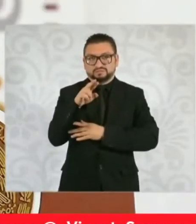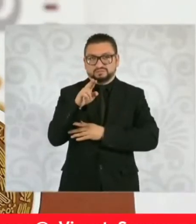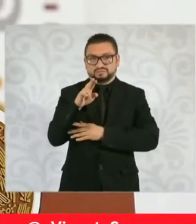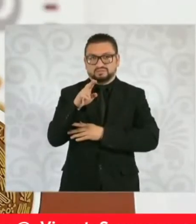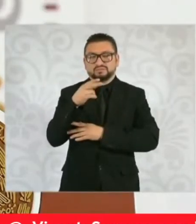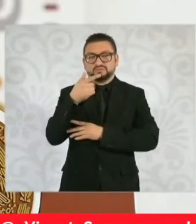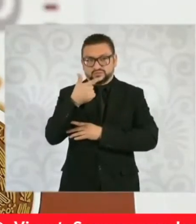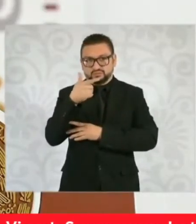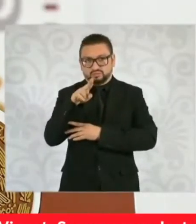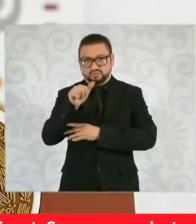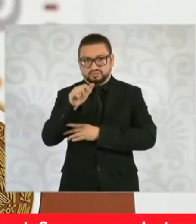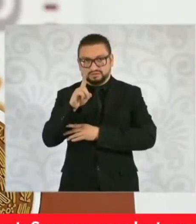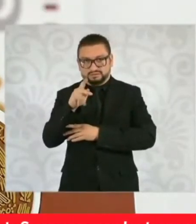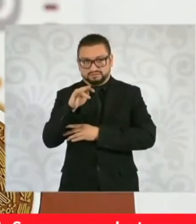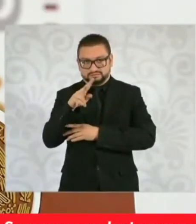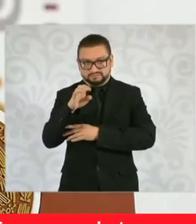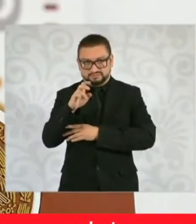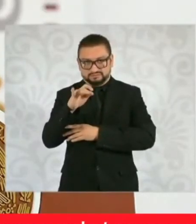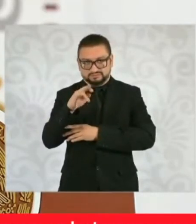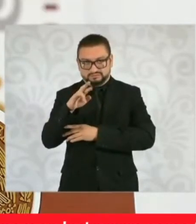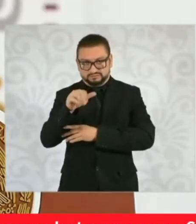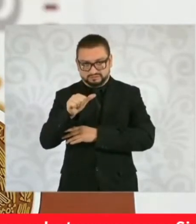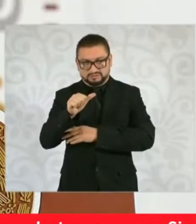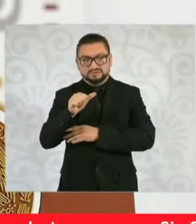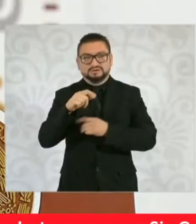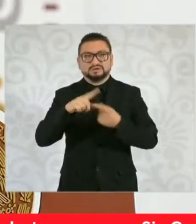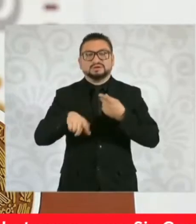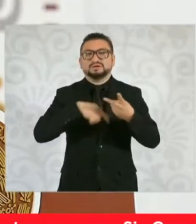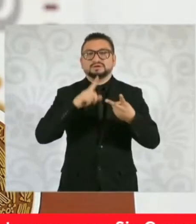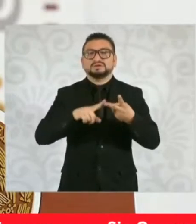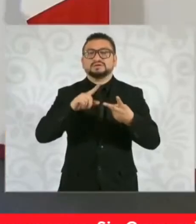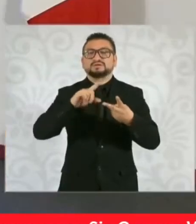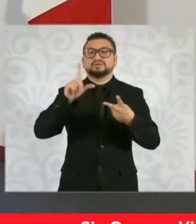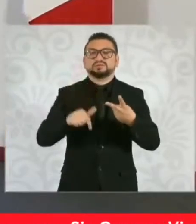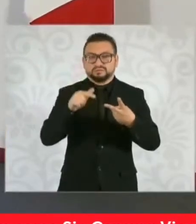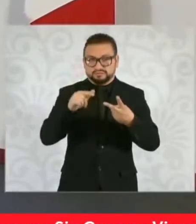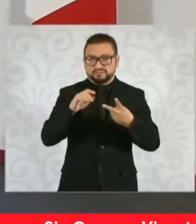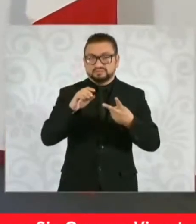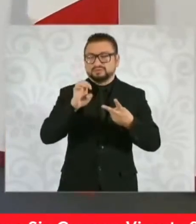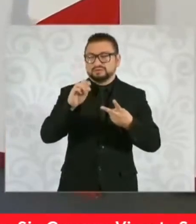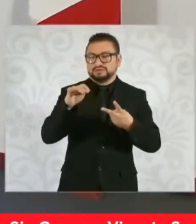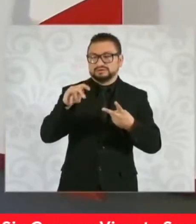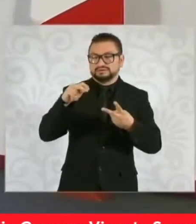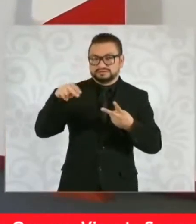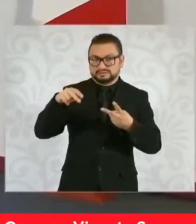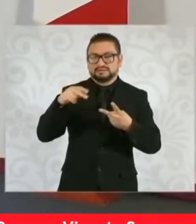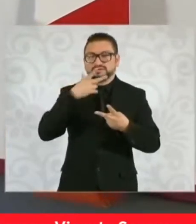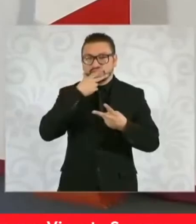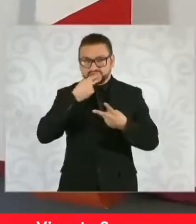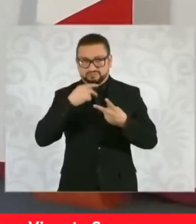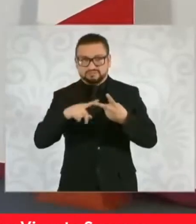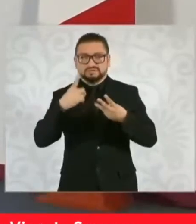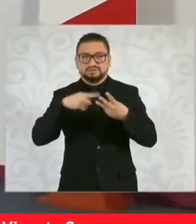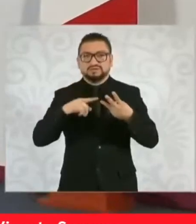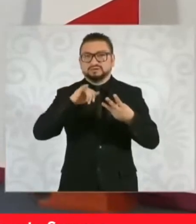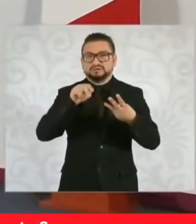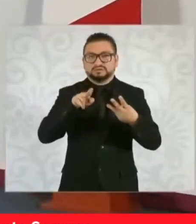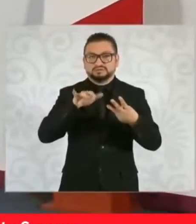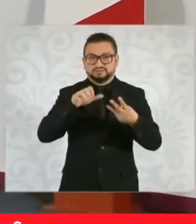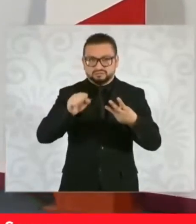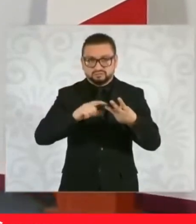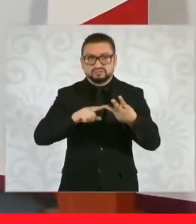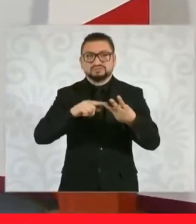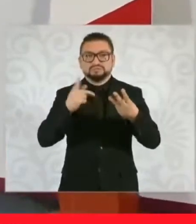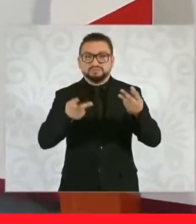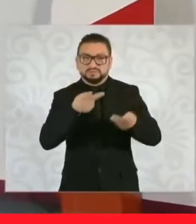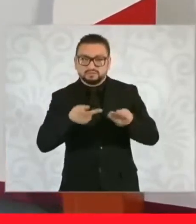Victoria, después Ernestina y el ministro, después Jesús, contestamos